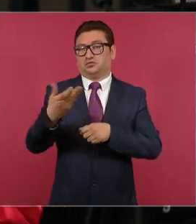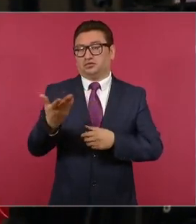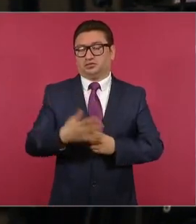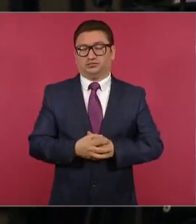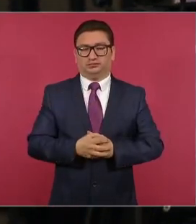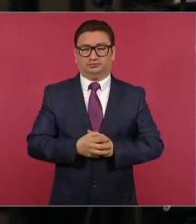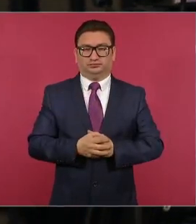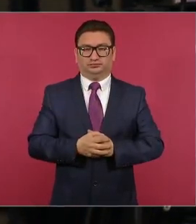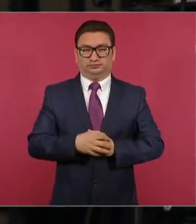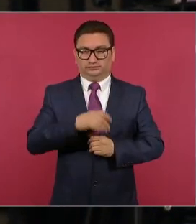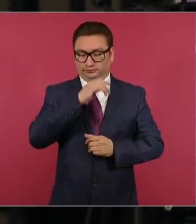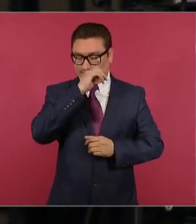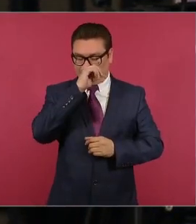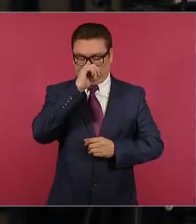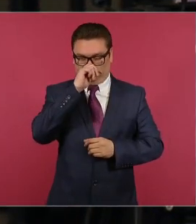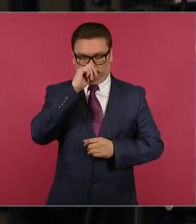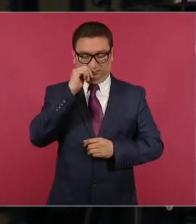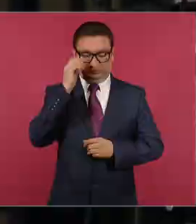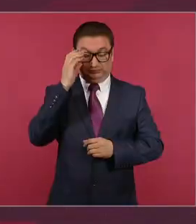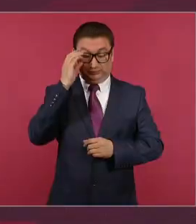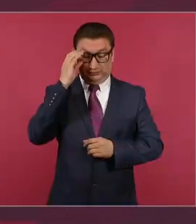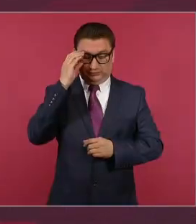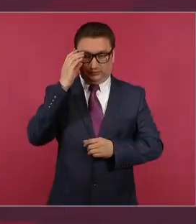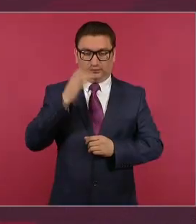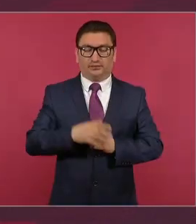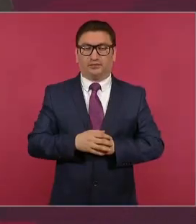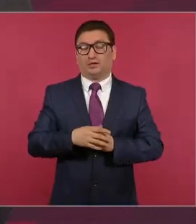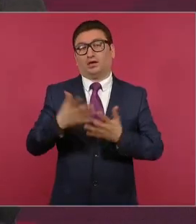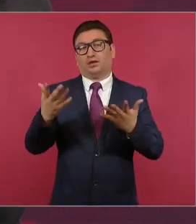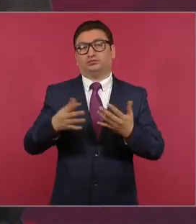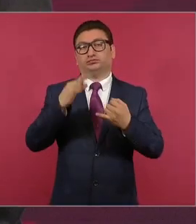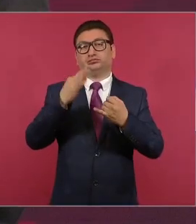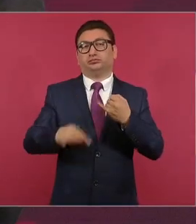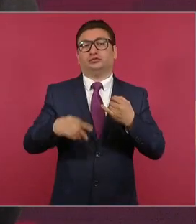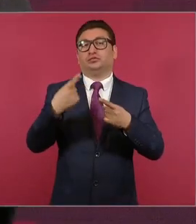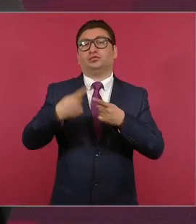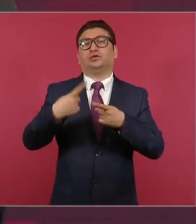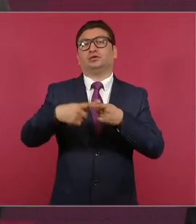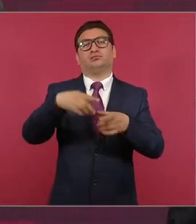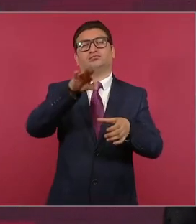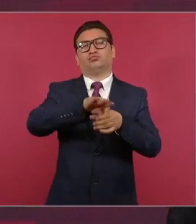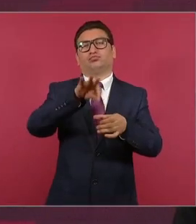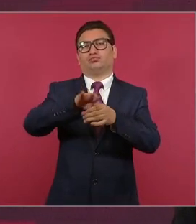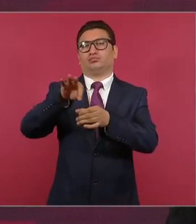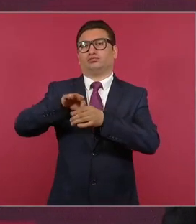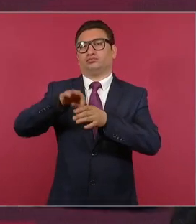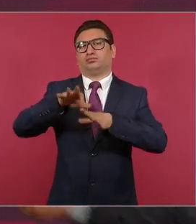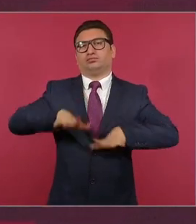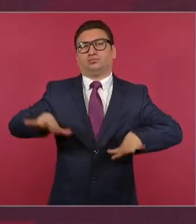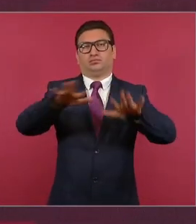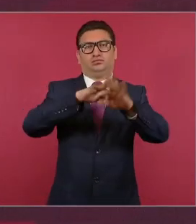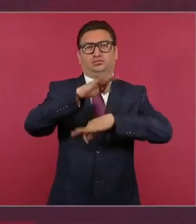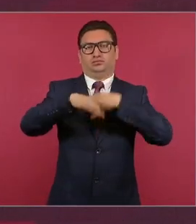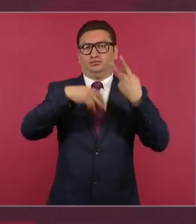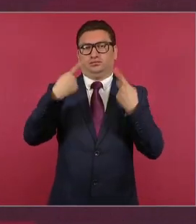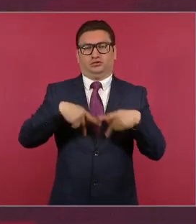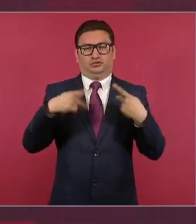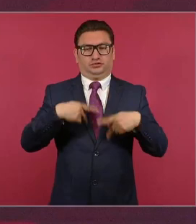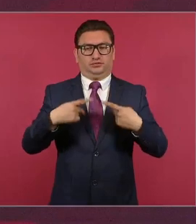Pues al final quien decide es la gente. Hay